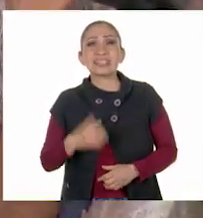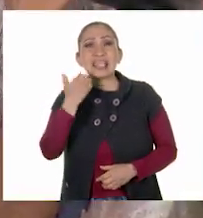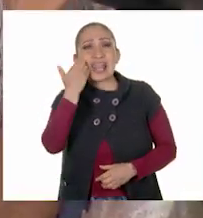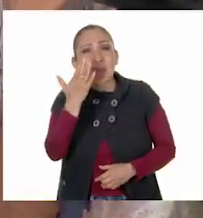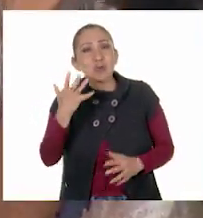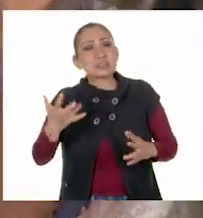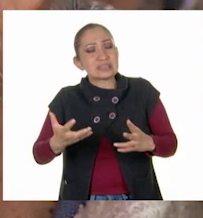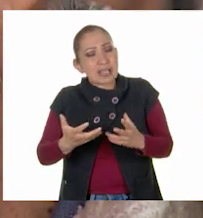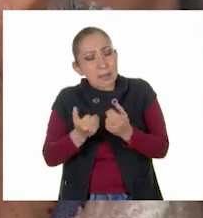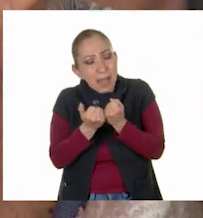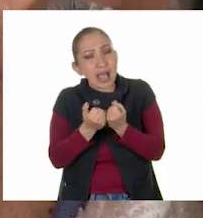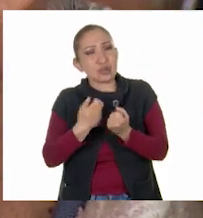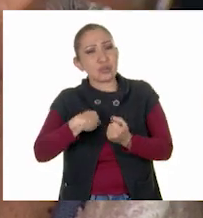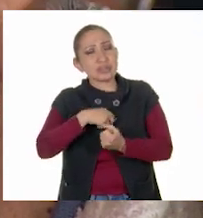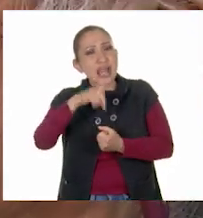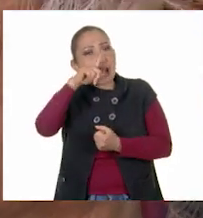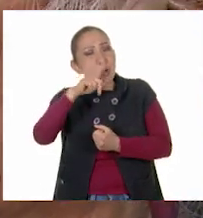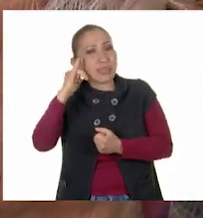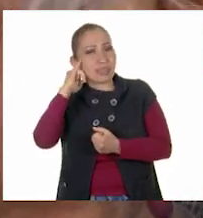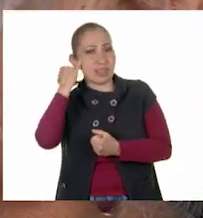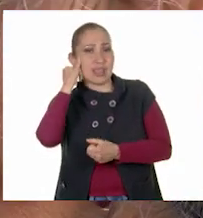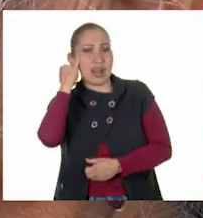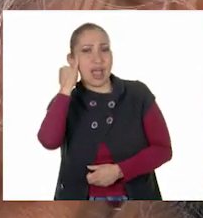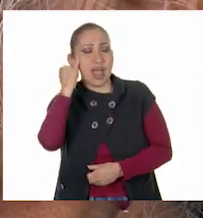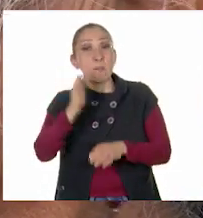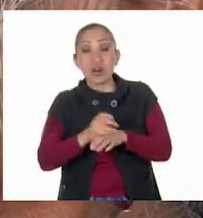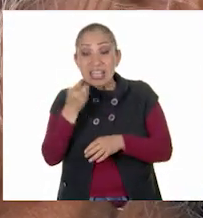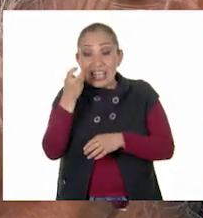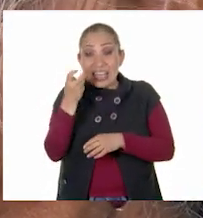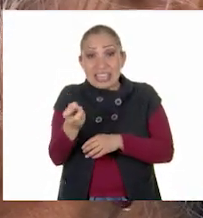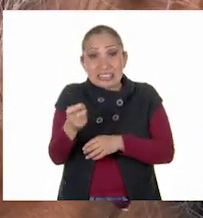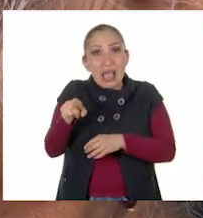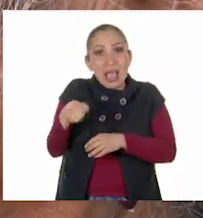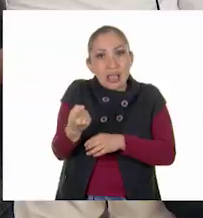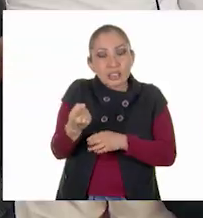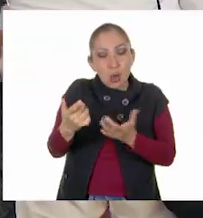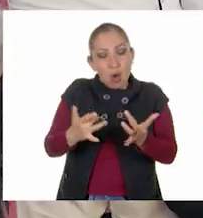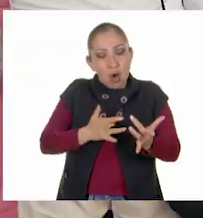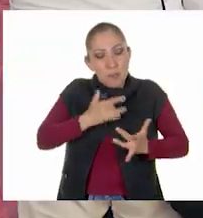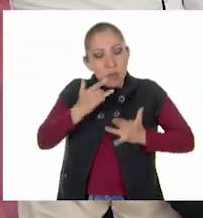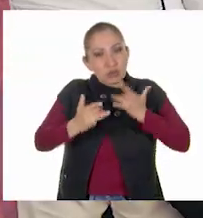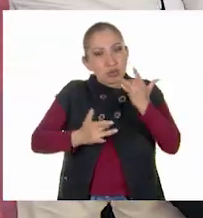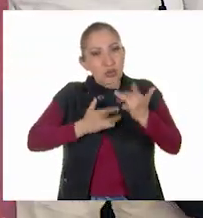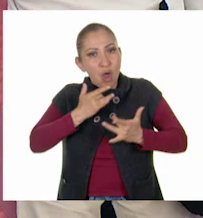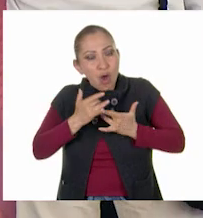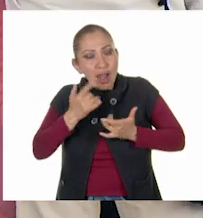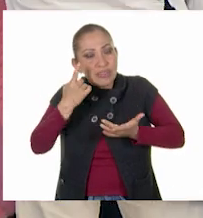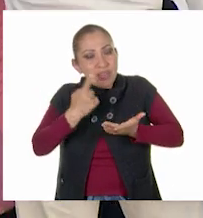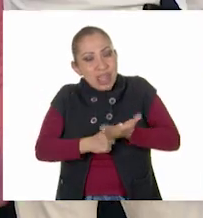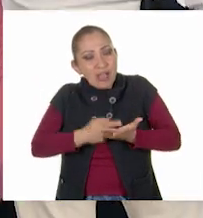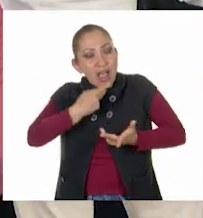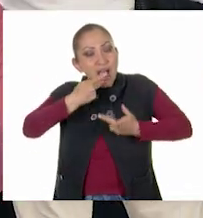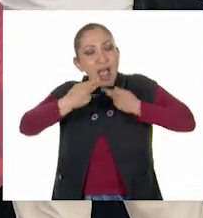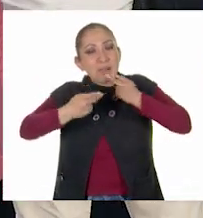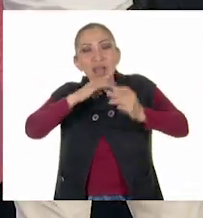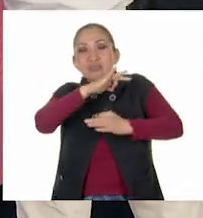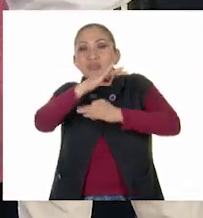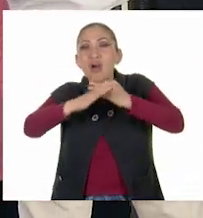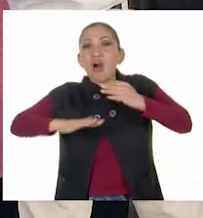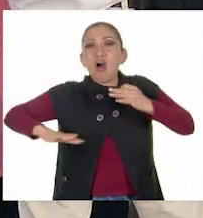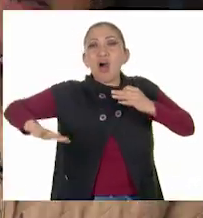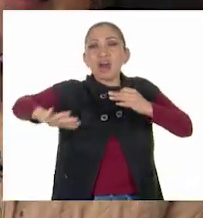Queremos recuperar las lenguas indígenas, porque ellas son la vibración emocional de la pronunciación de toda